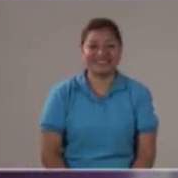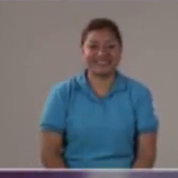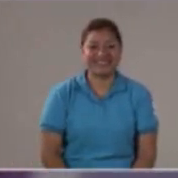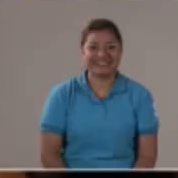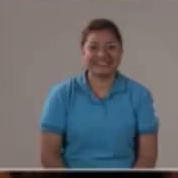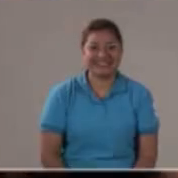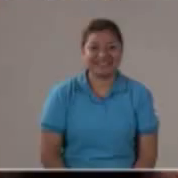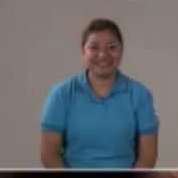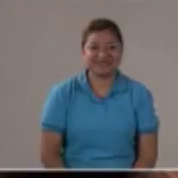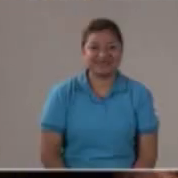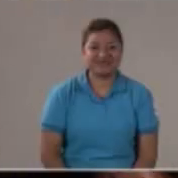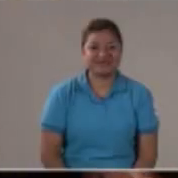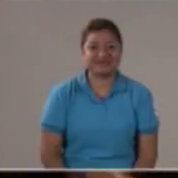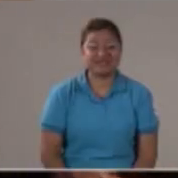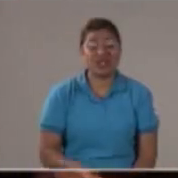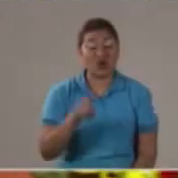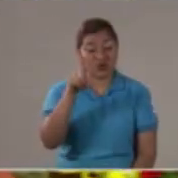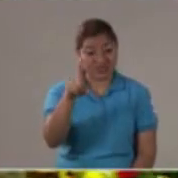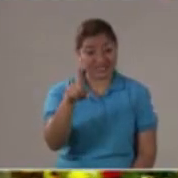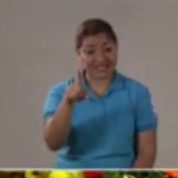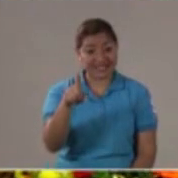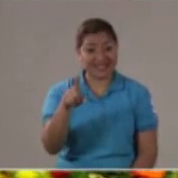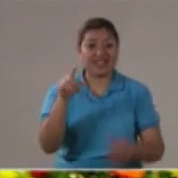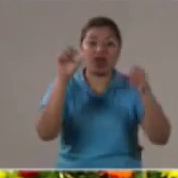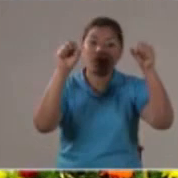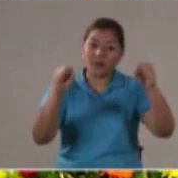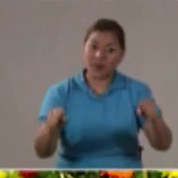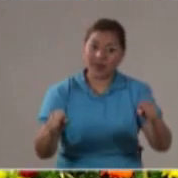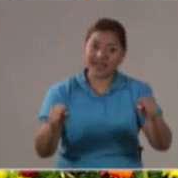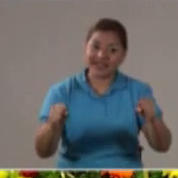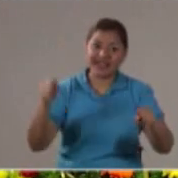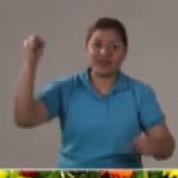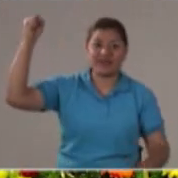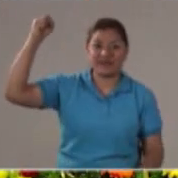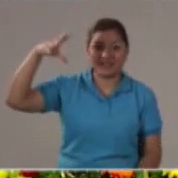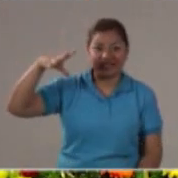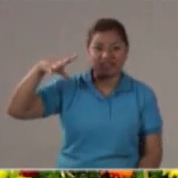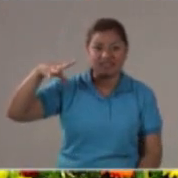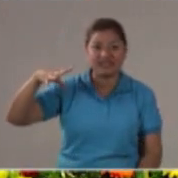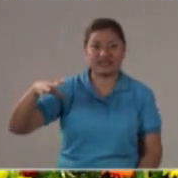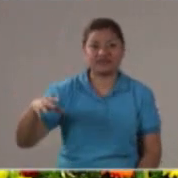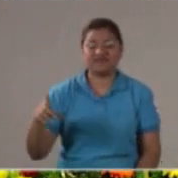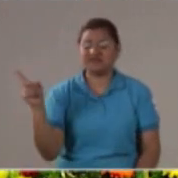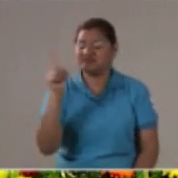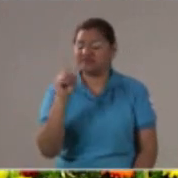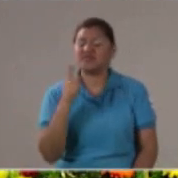Hay gente... No puede bendecir con nada, está contento. No me gusta cómo dirige fulano,